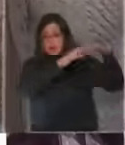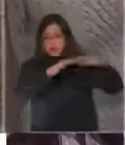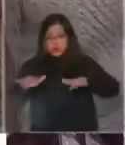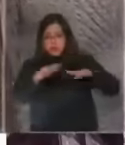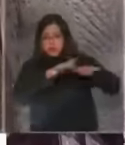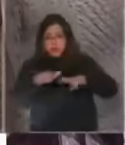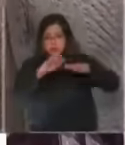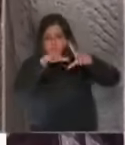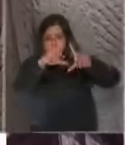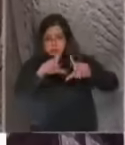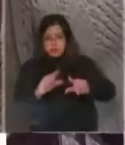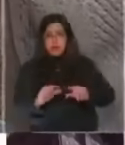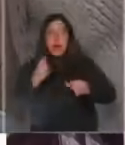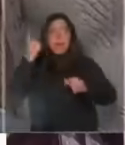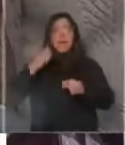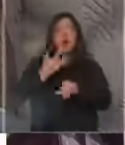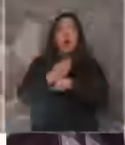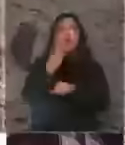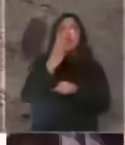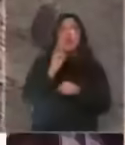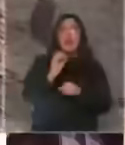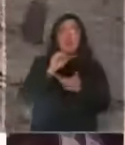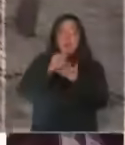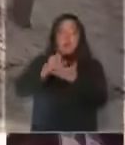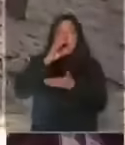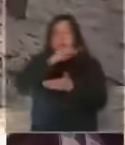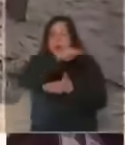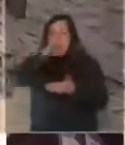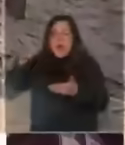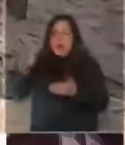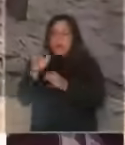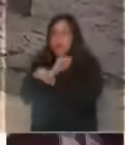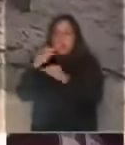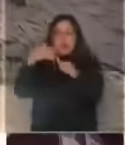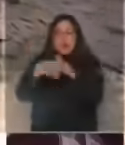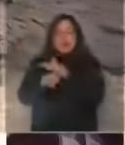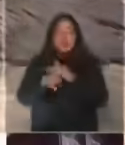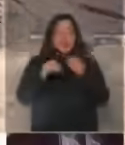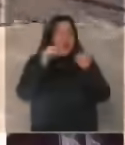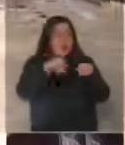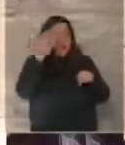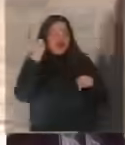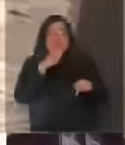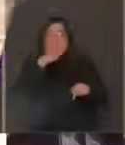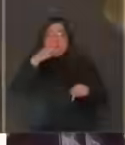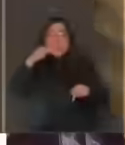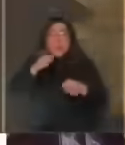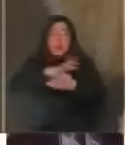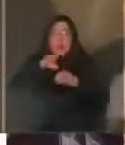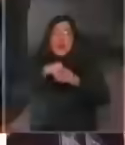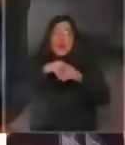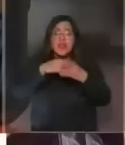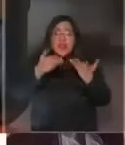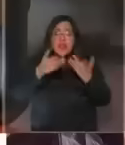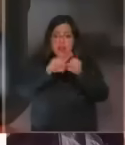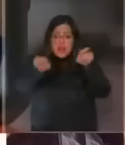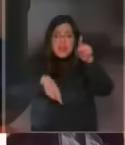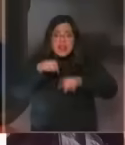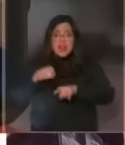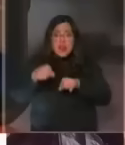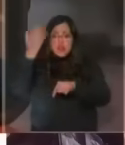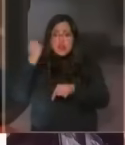bajar porque el camino no da acceso esto estaba seco si era una era parte del terreno y Estaba totalmente